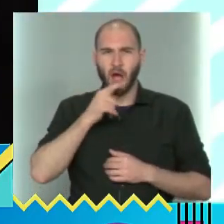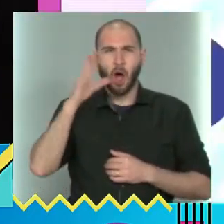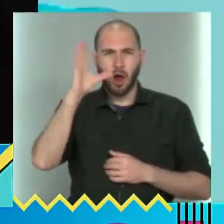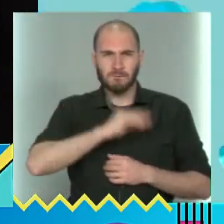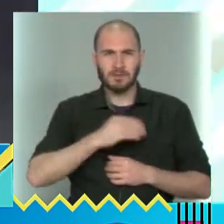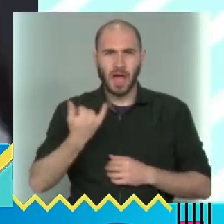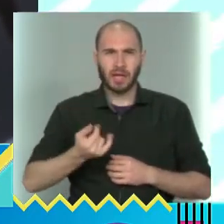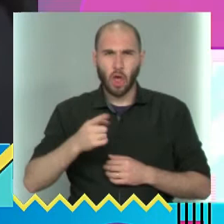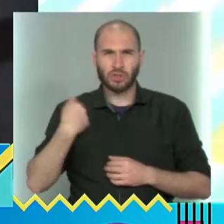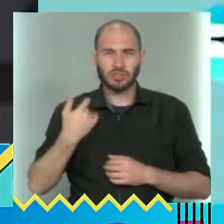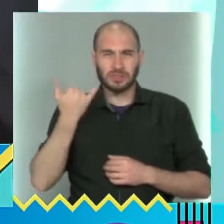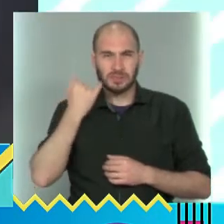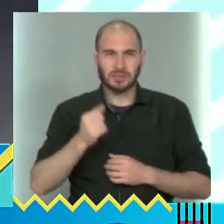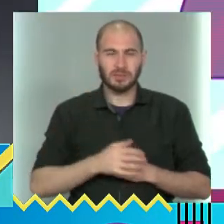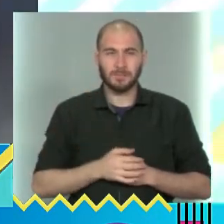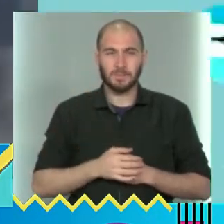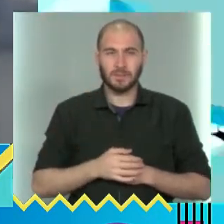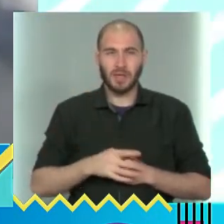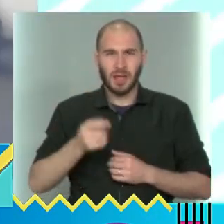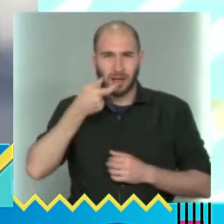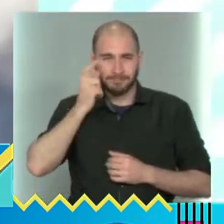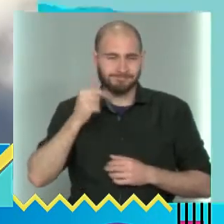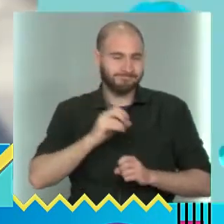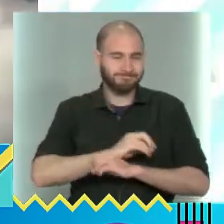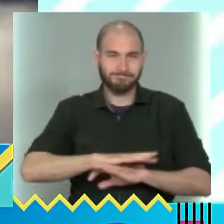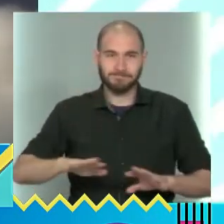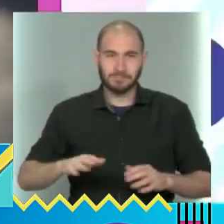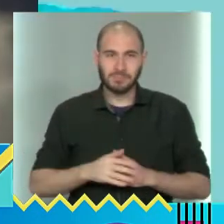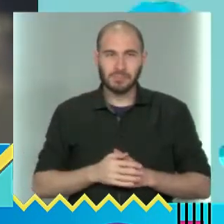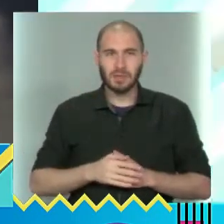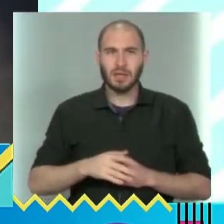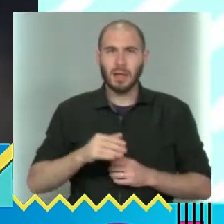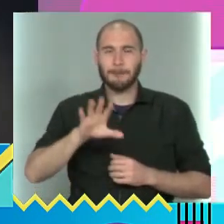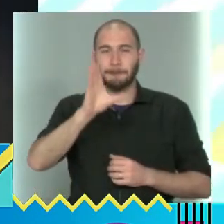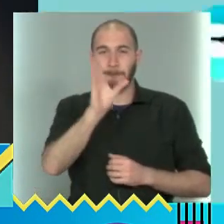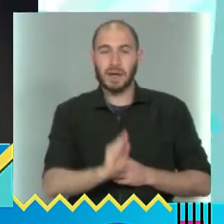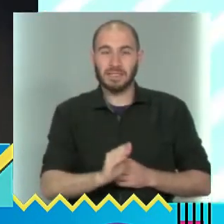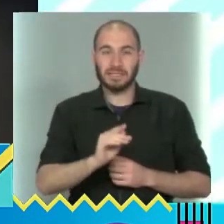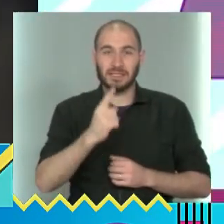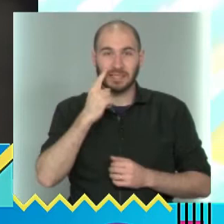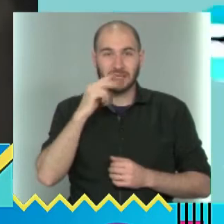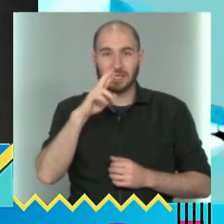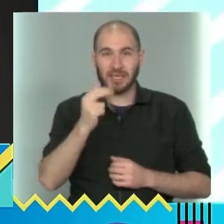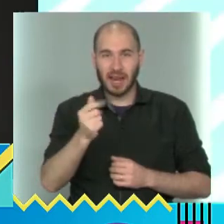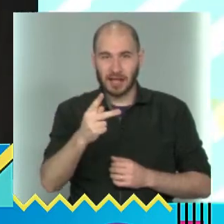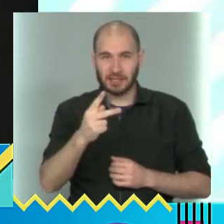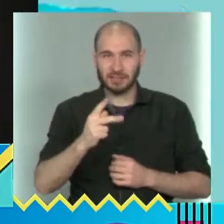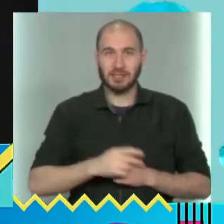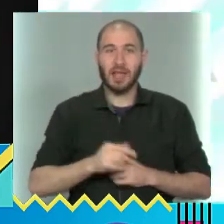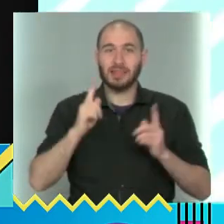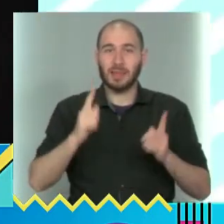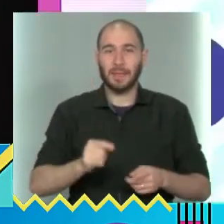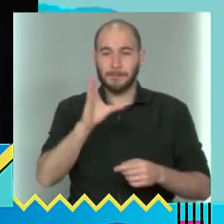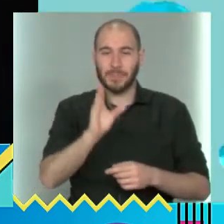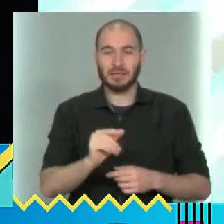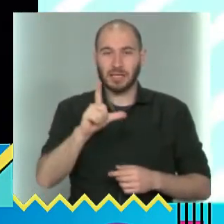esto. Nosotros ya tenemos la desgraciada experiencia de lo que vivió Irak y de lo que vivió